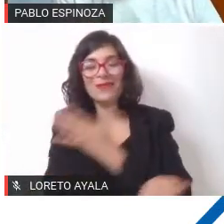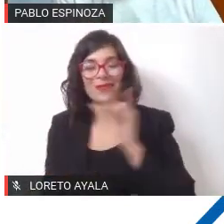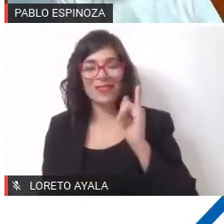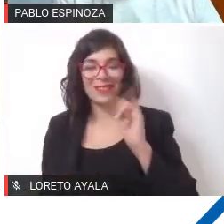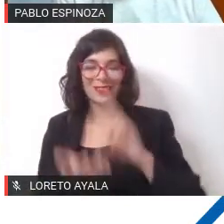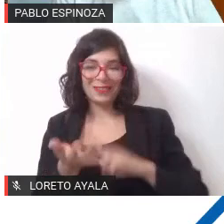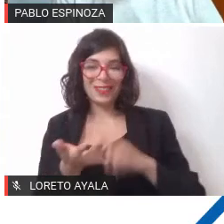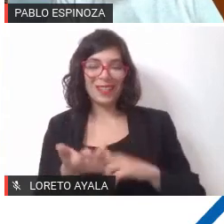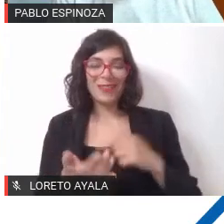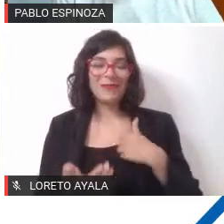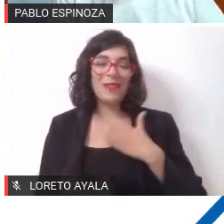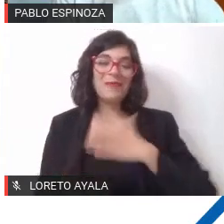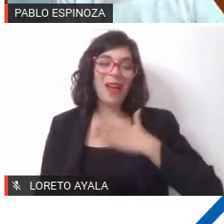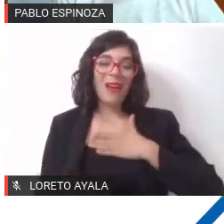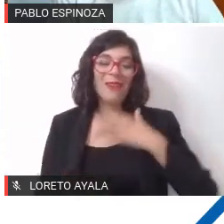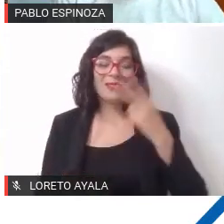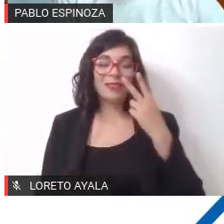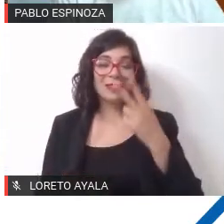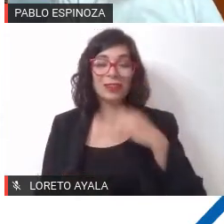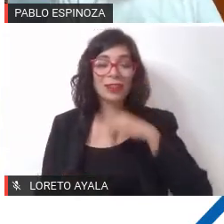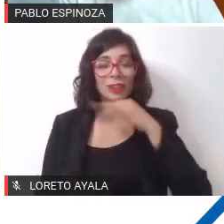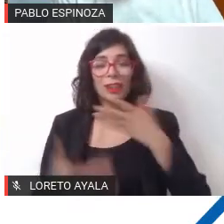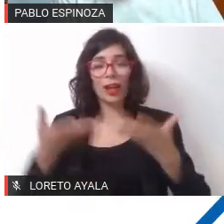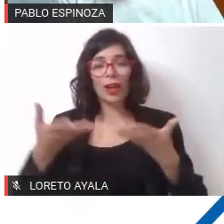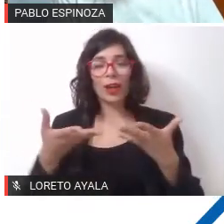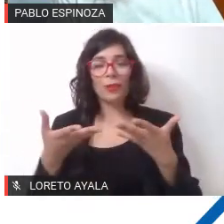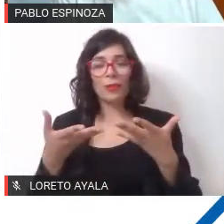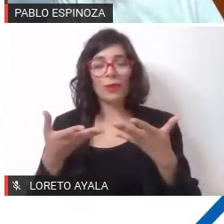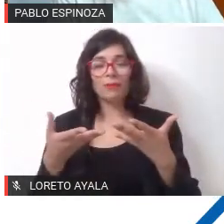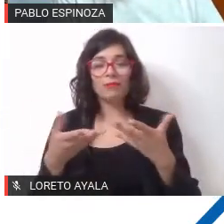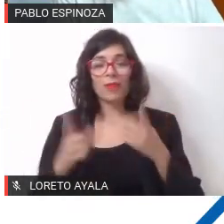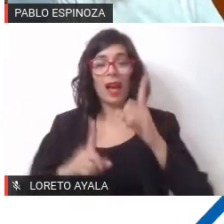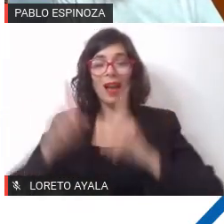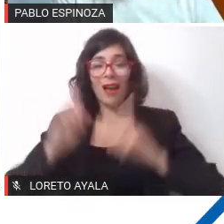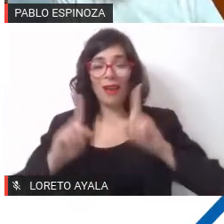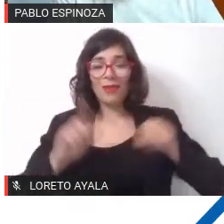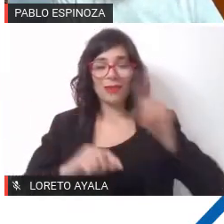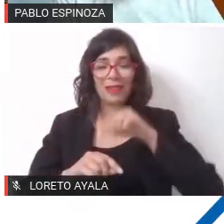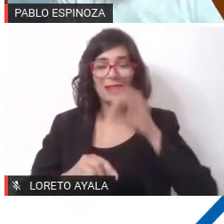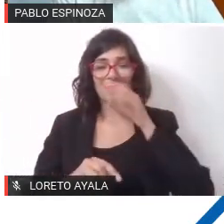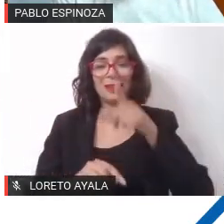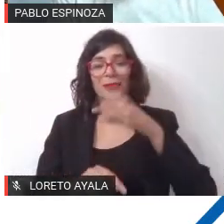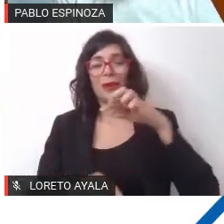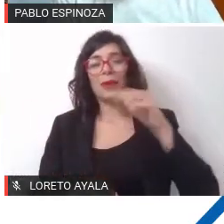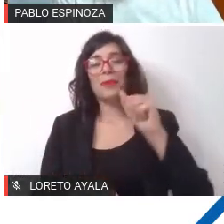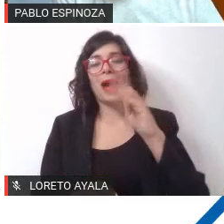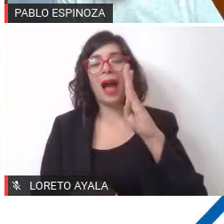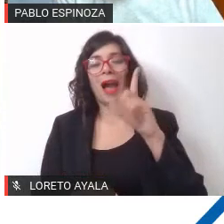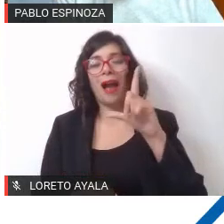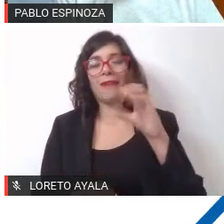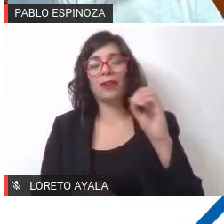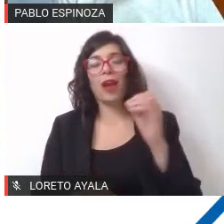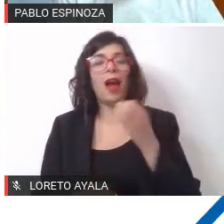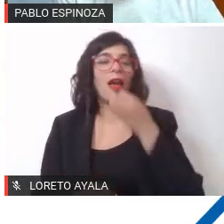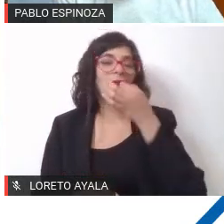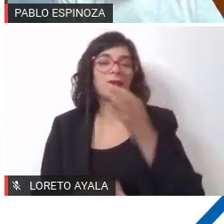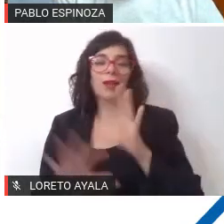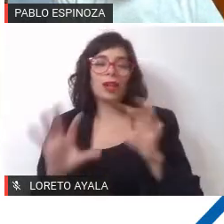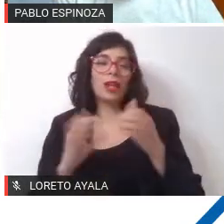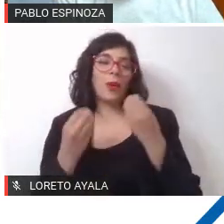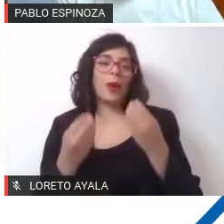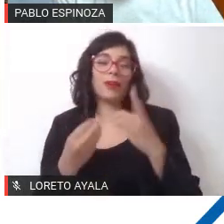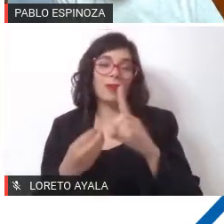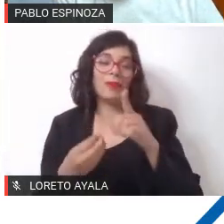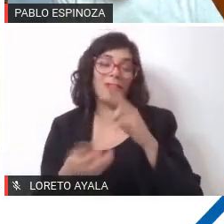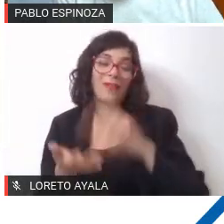Me gusta. No sé cómo. Algunos de ustedes a lo mejor van a decir, oye, Pablo, que le tira flores a don Jorge, pero la verdad es que cuando uno llega al ministerio, y a